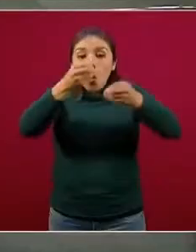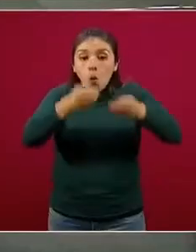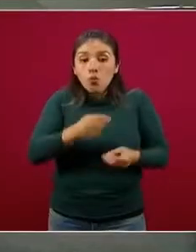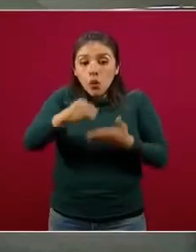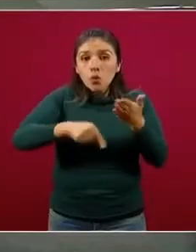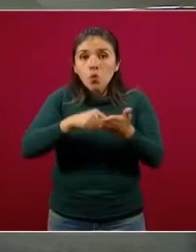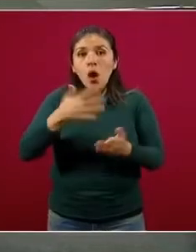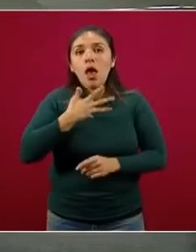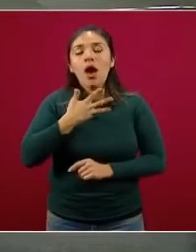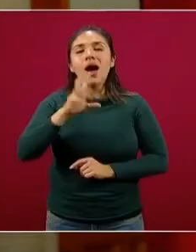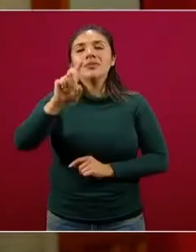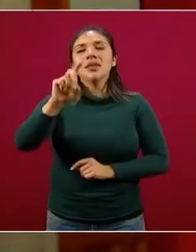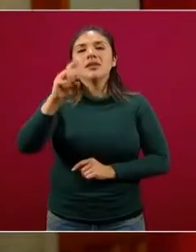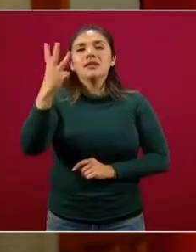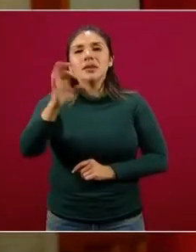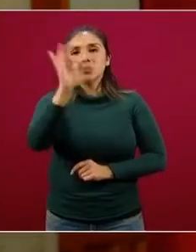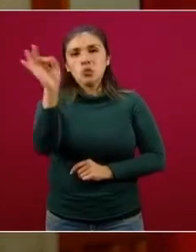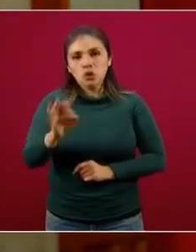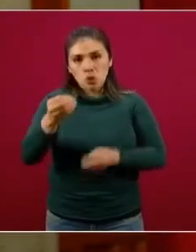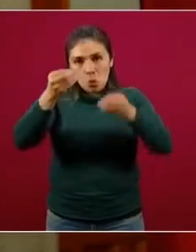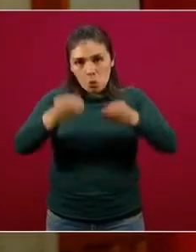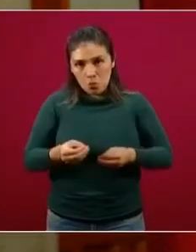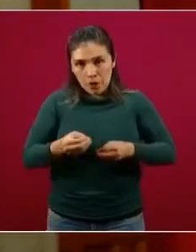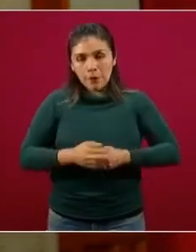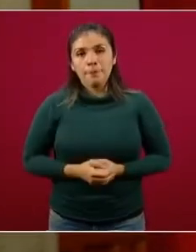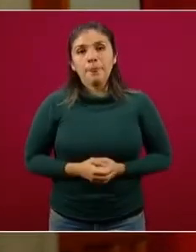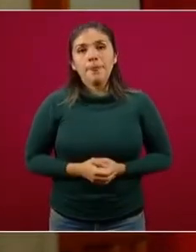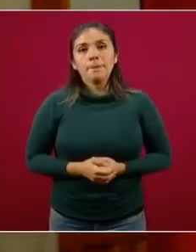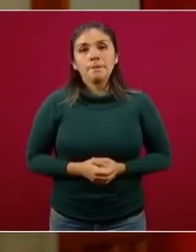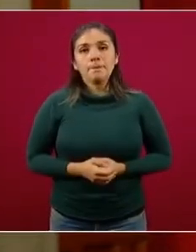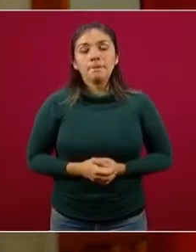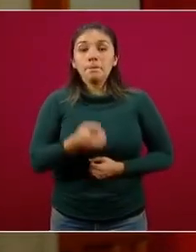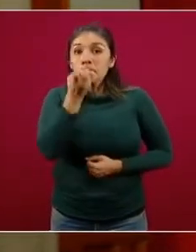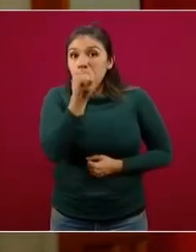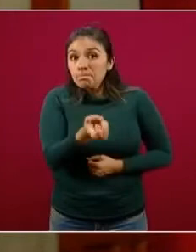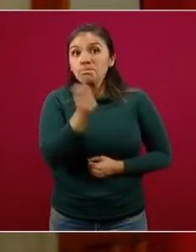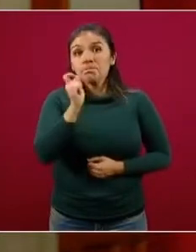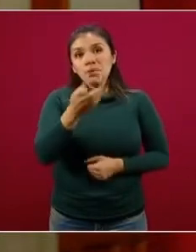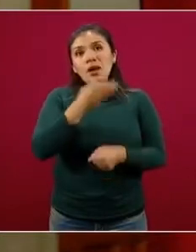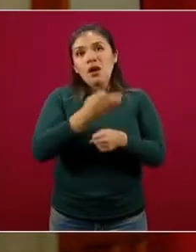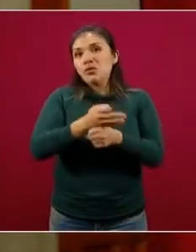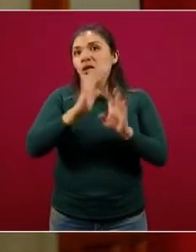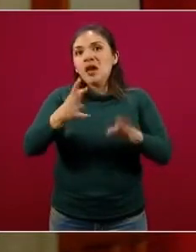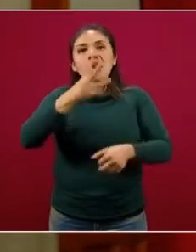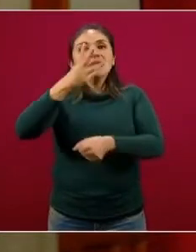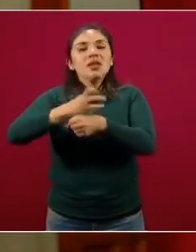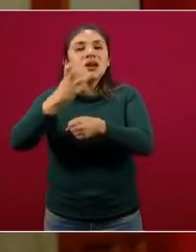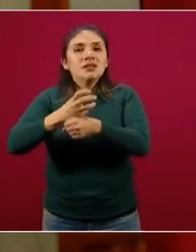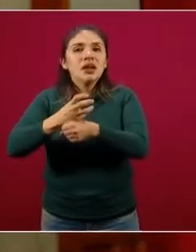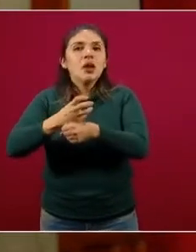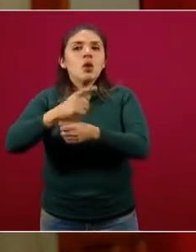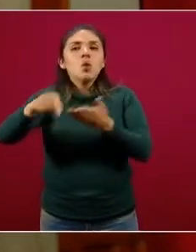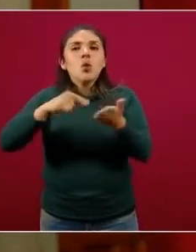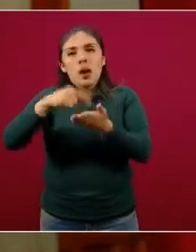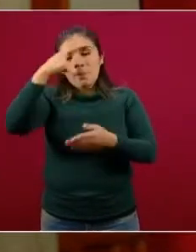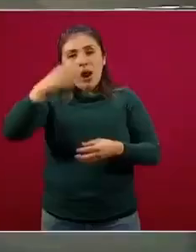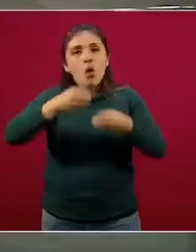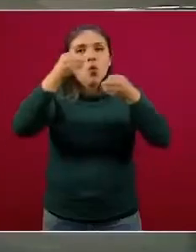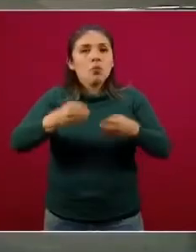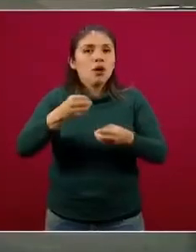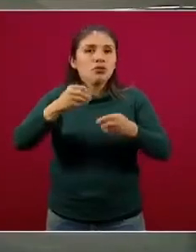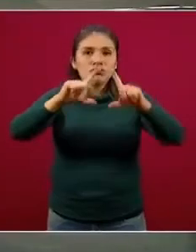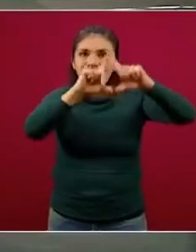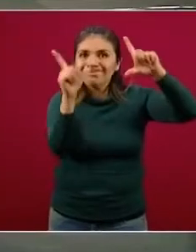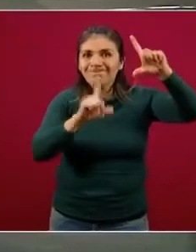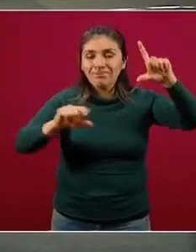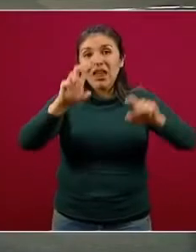del 33%. Sí, estamos prácticamente ya en la tercera parte de la ocupación nacional,